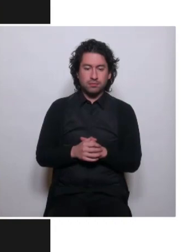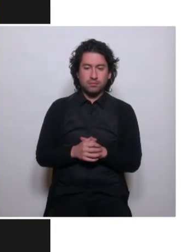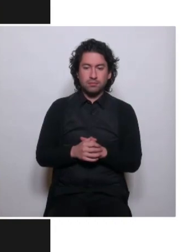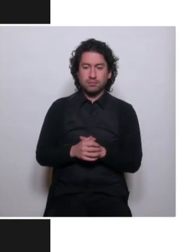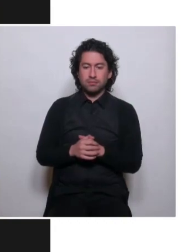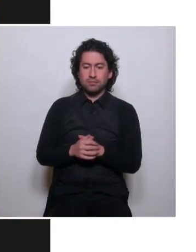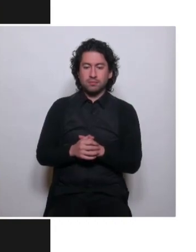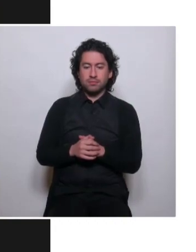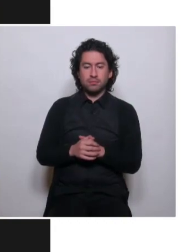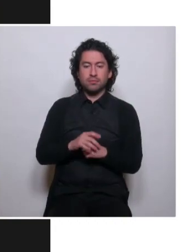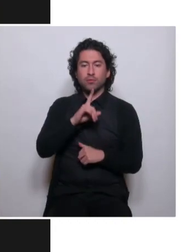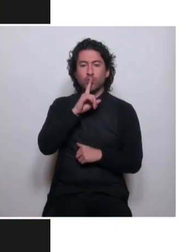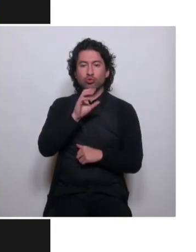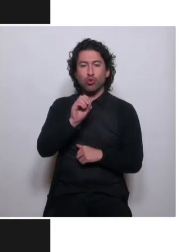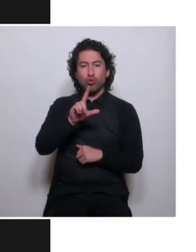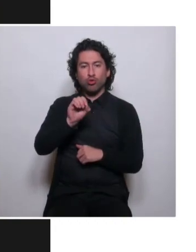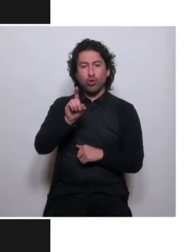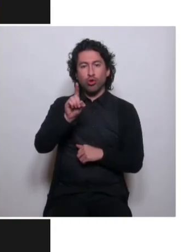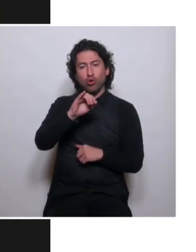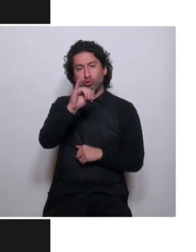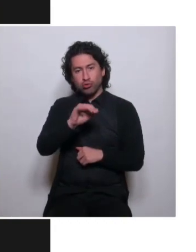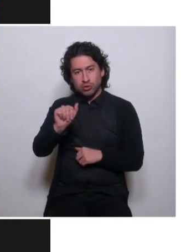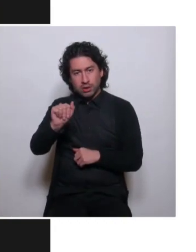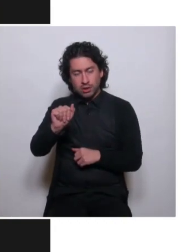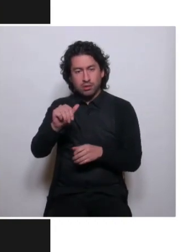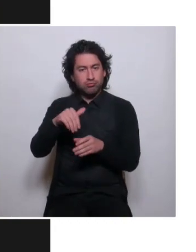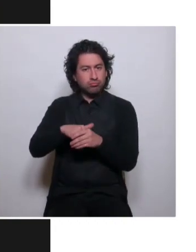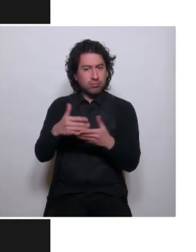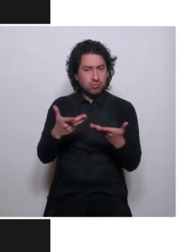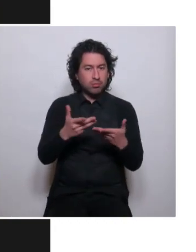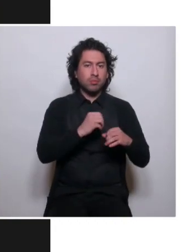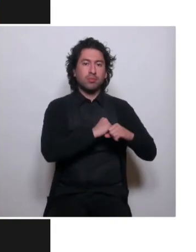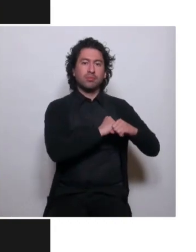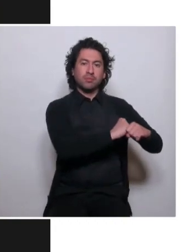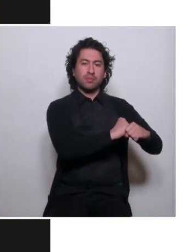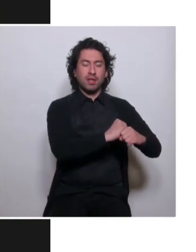Señor Pablo Tolosa, ¿cómo vota? Señor secretario, voto en contra.